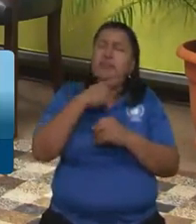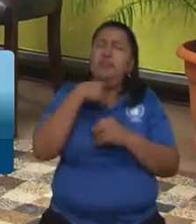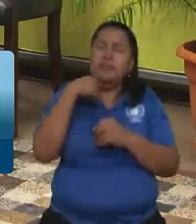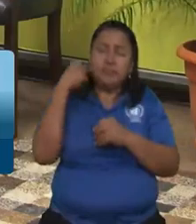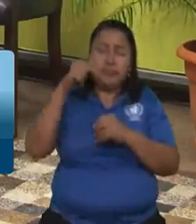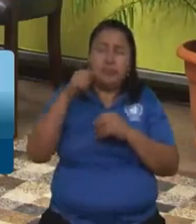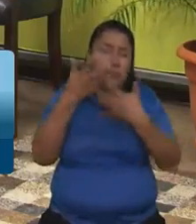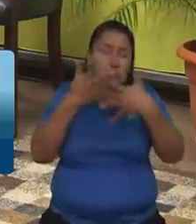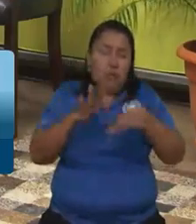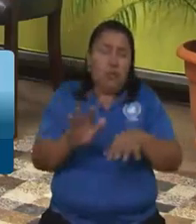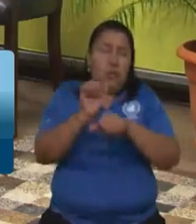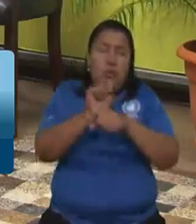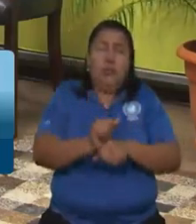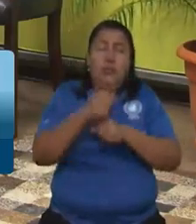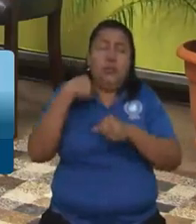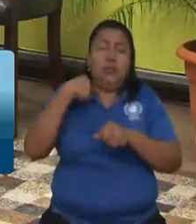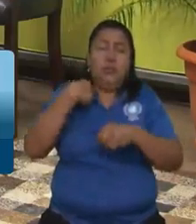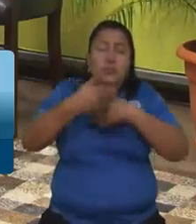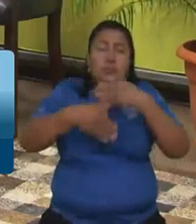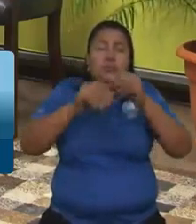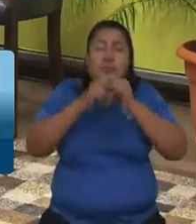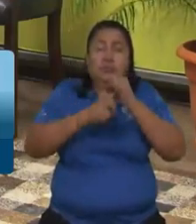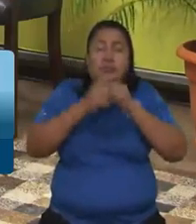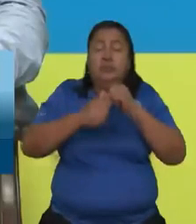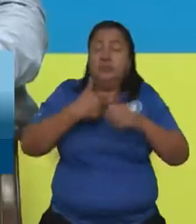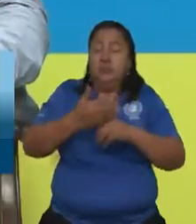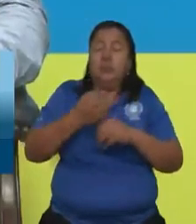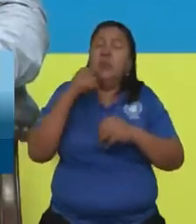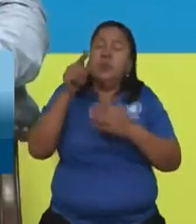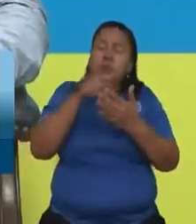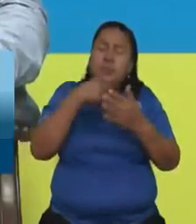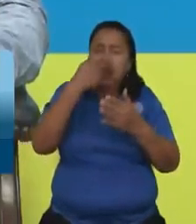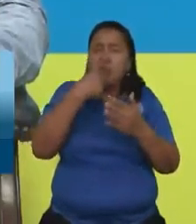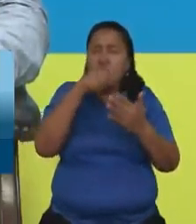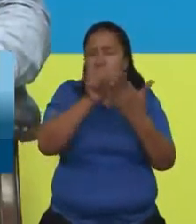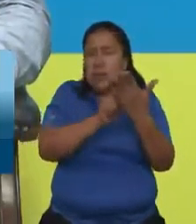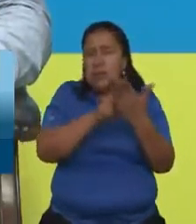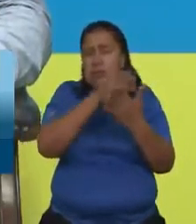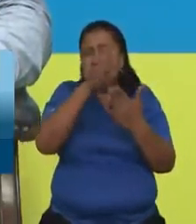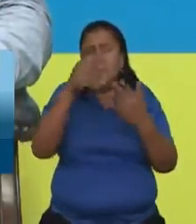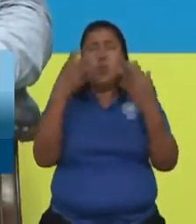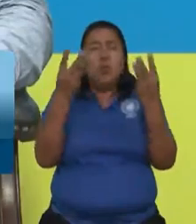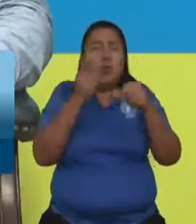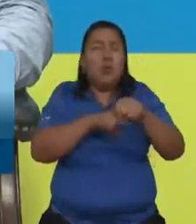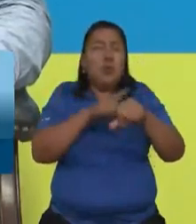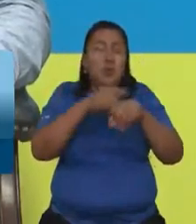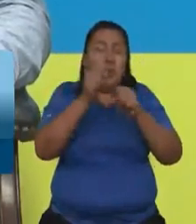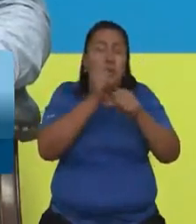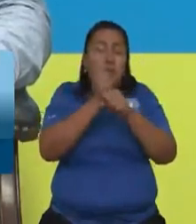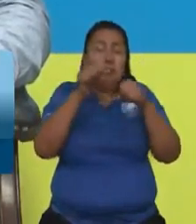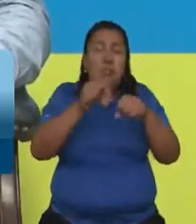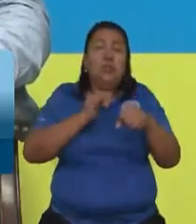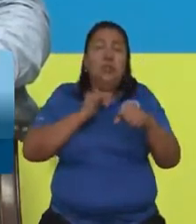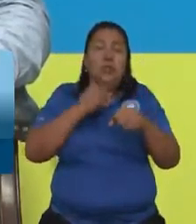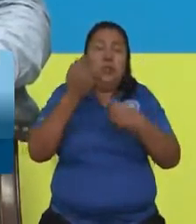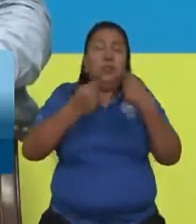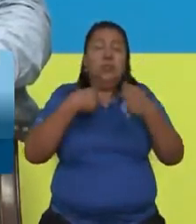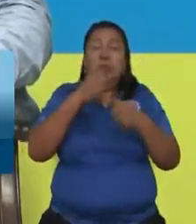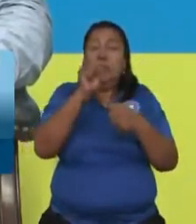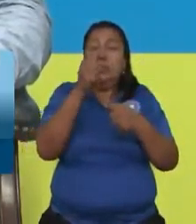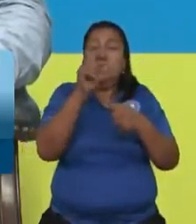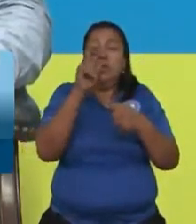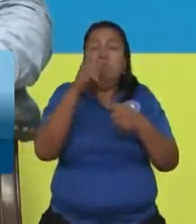se la meten en el oído para que se saque aquella agua que supuestamente está estancada y que está probando alguna picazón. Pero, o algún problema.